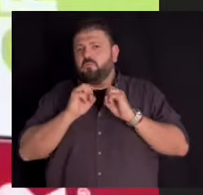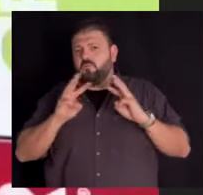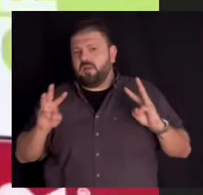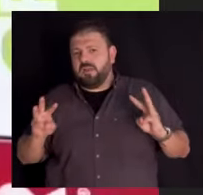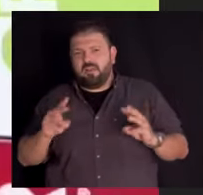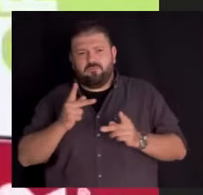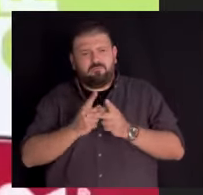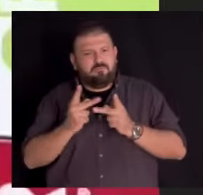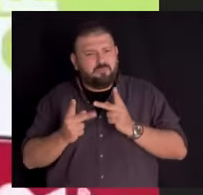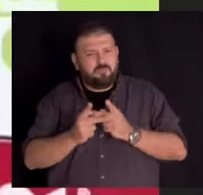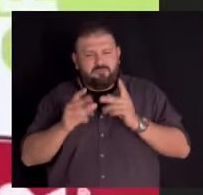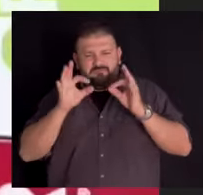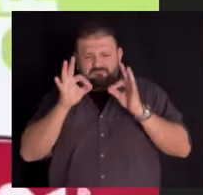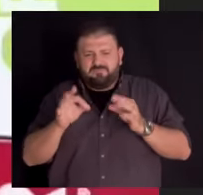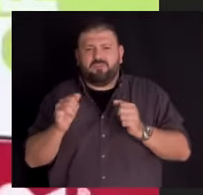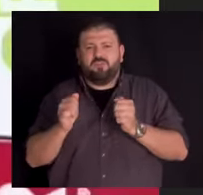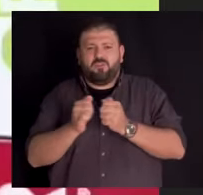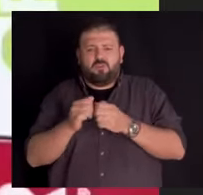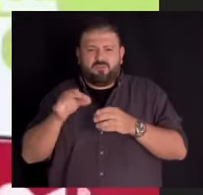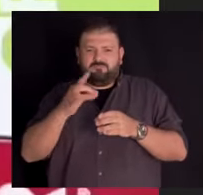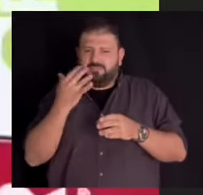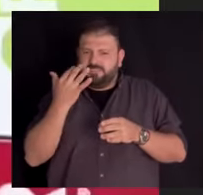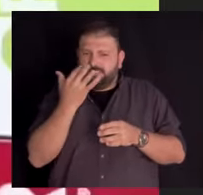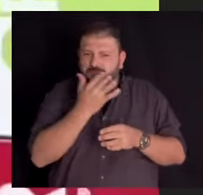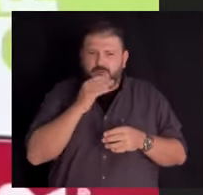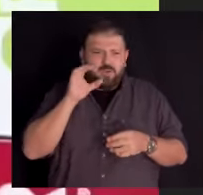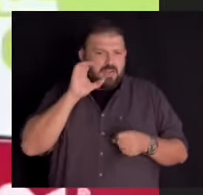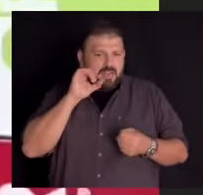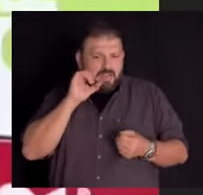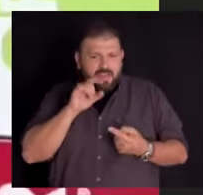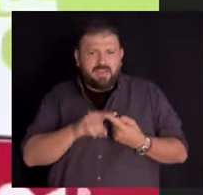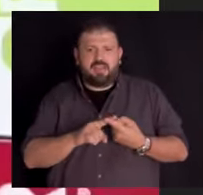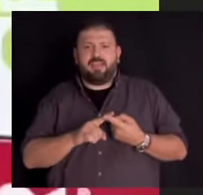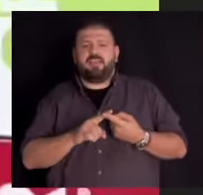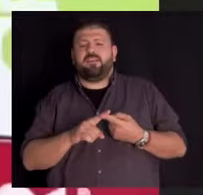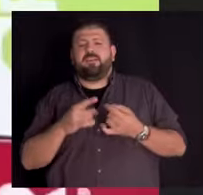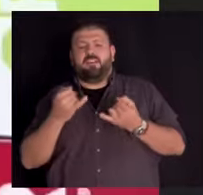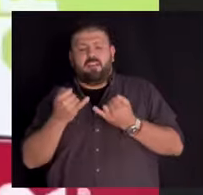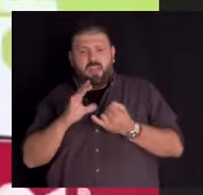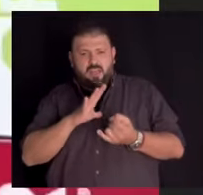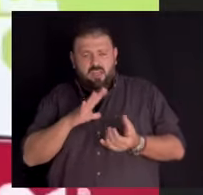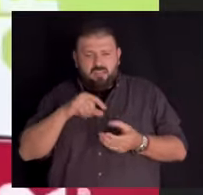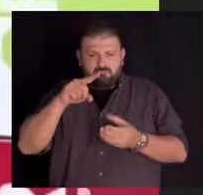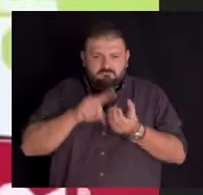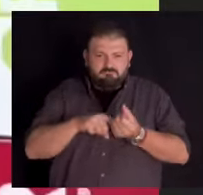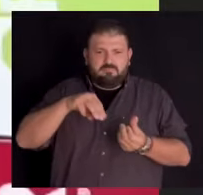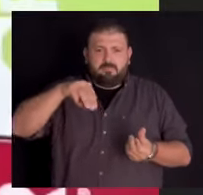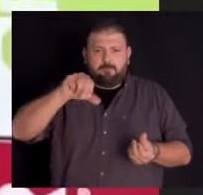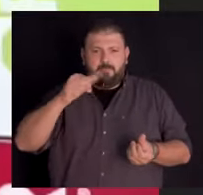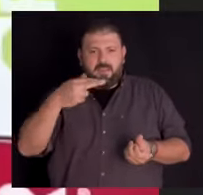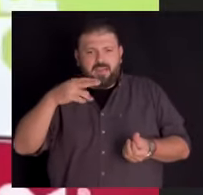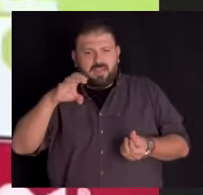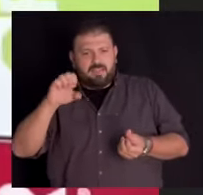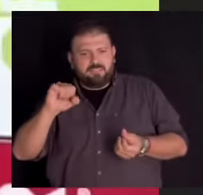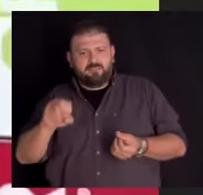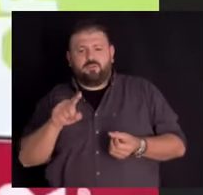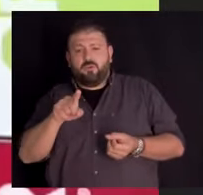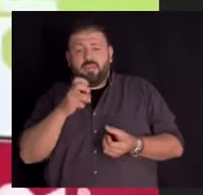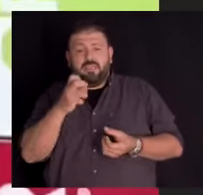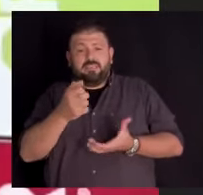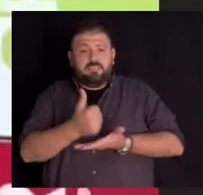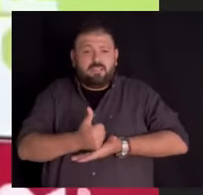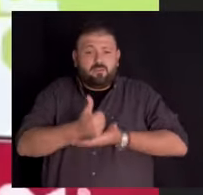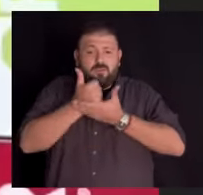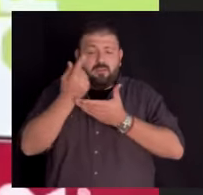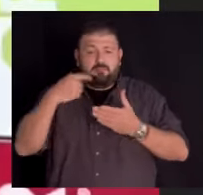con extracto de naranja, con extracto de con magnesio, todo eso que nos va a ayudar, que en el cuerpo interactúan para